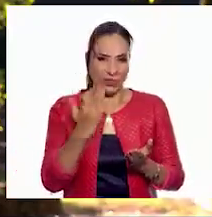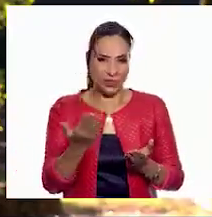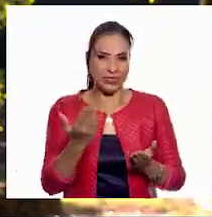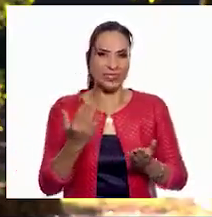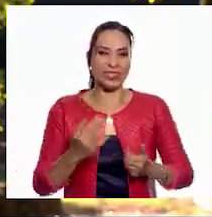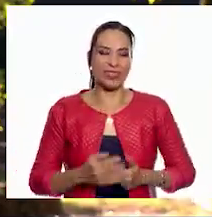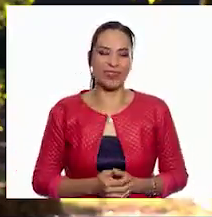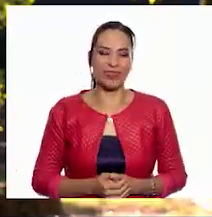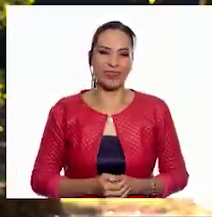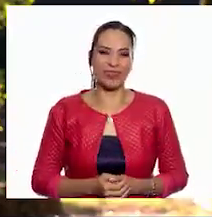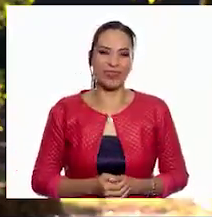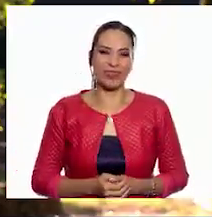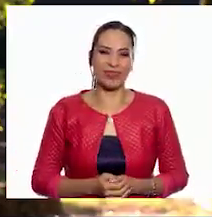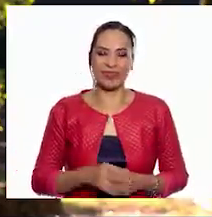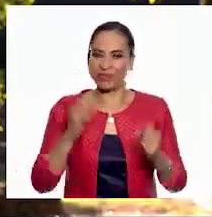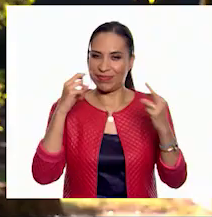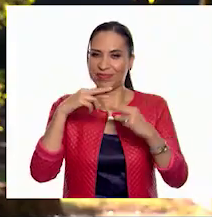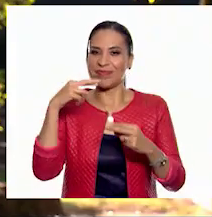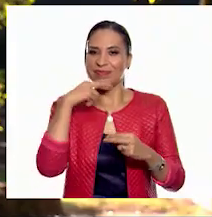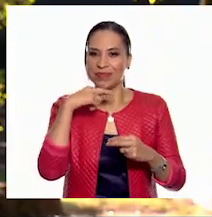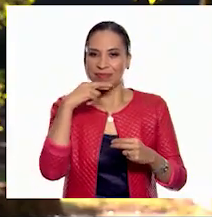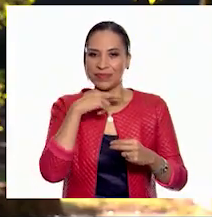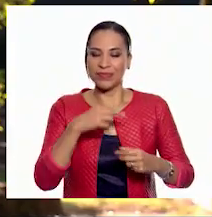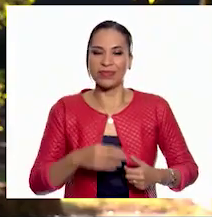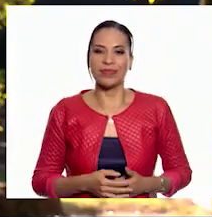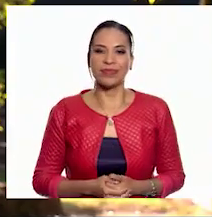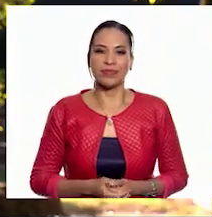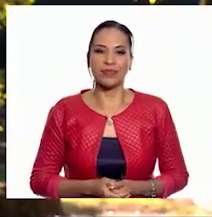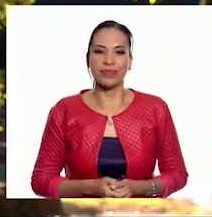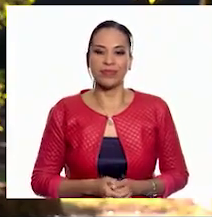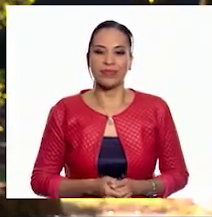¡Muy bien! ¡Nos vemos pronto!